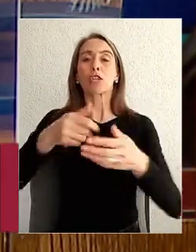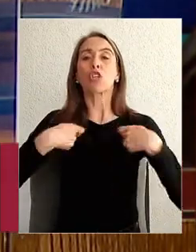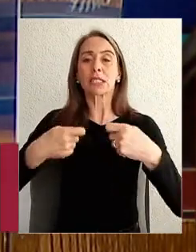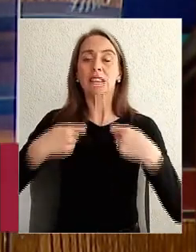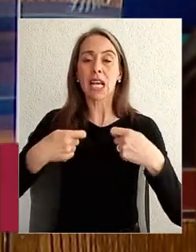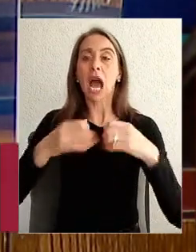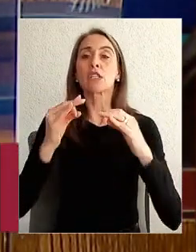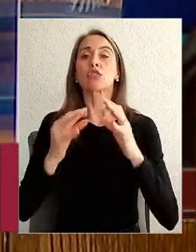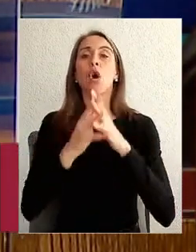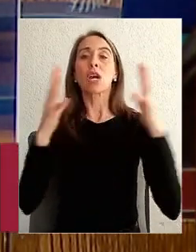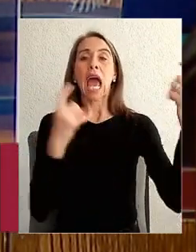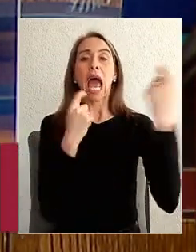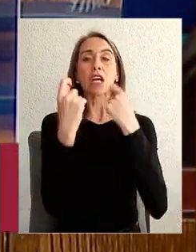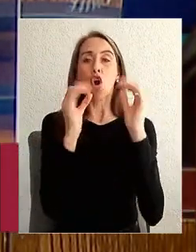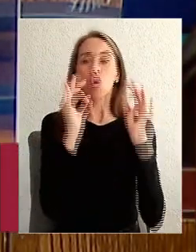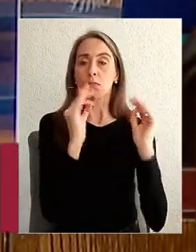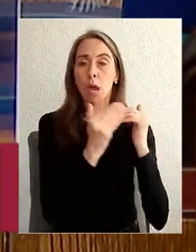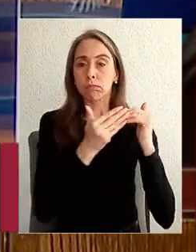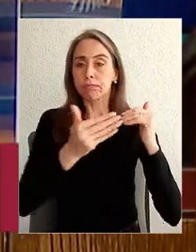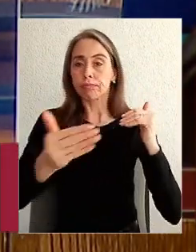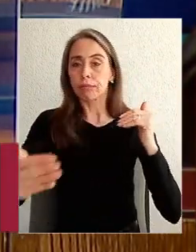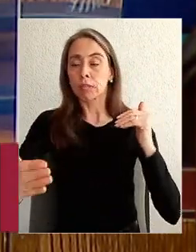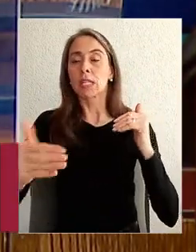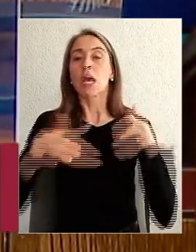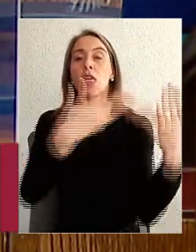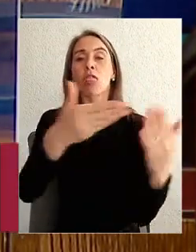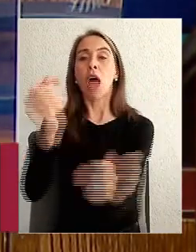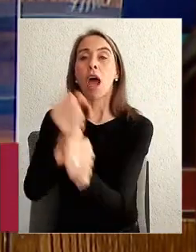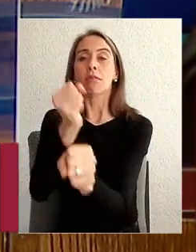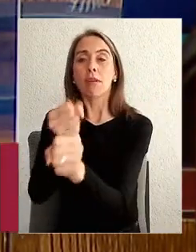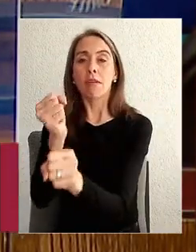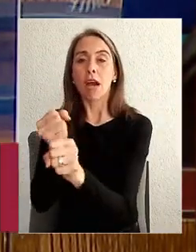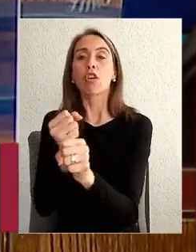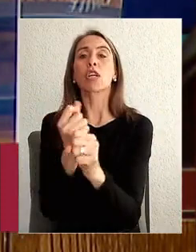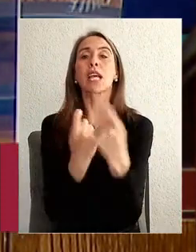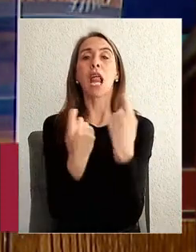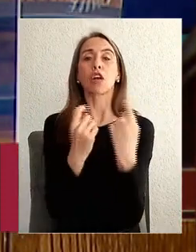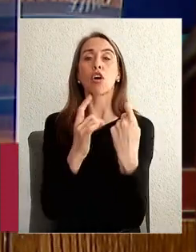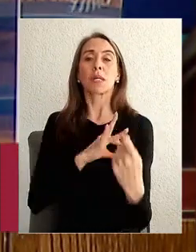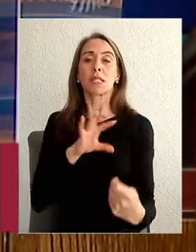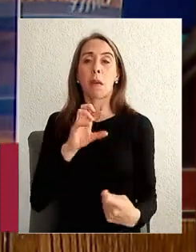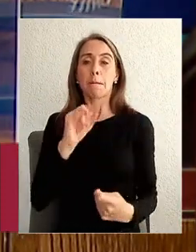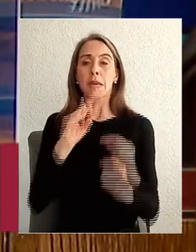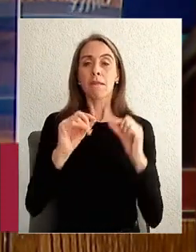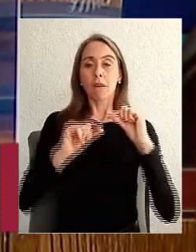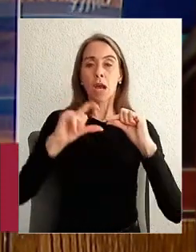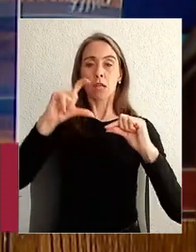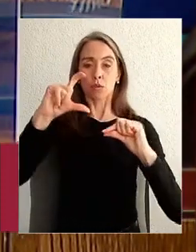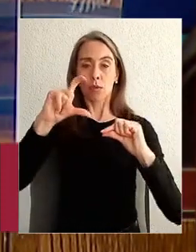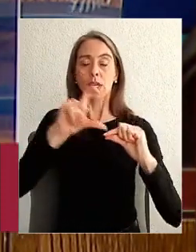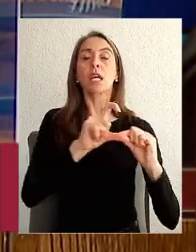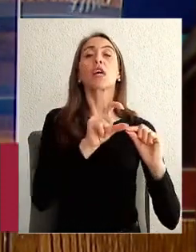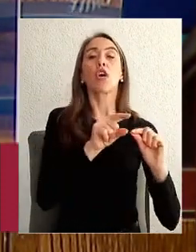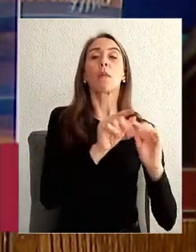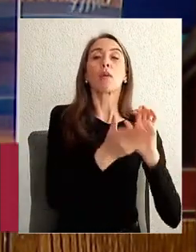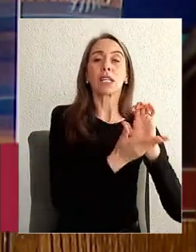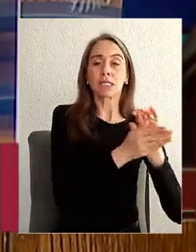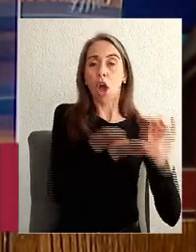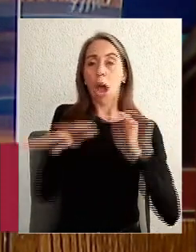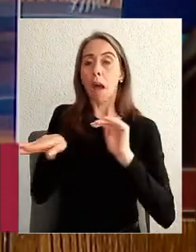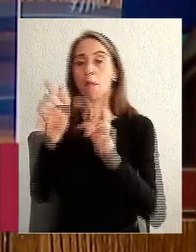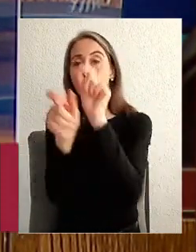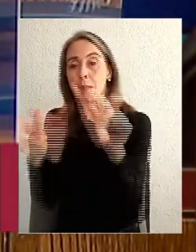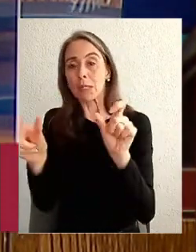la ruta para la creación de empleo y crecimiento de la economía, enfocando las medidas de apoyo a los sectores más rezagados.